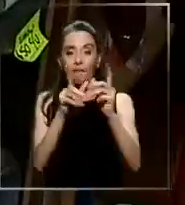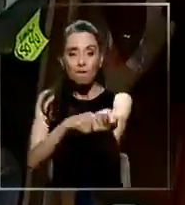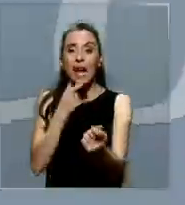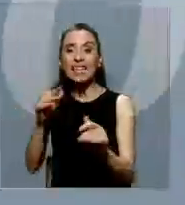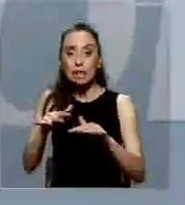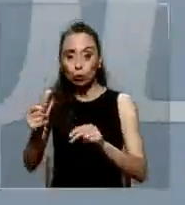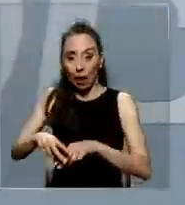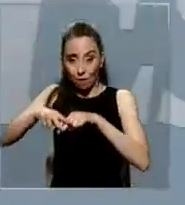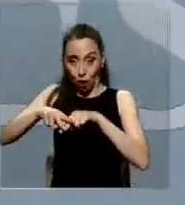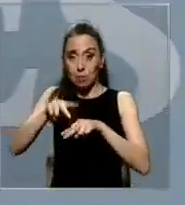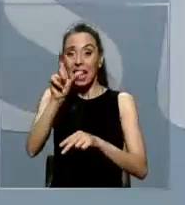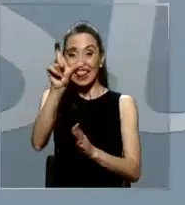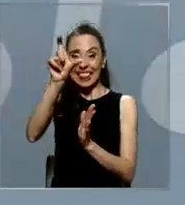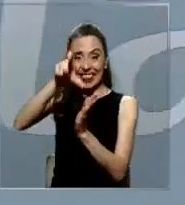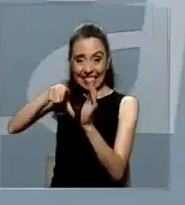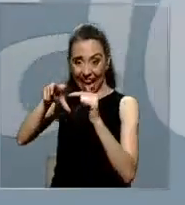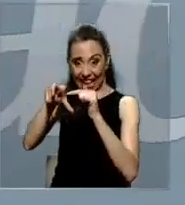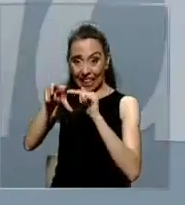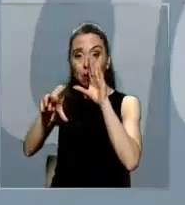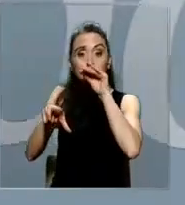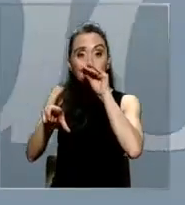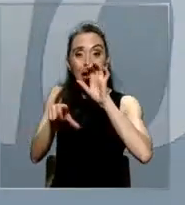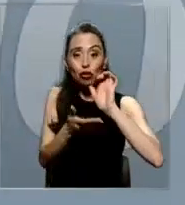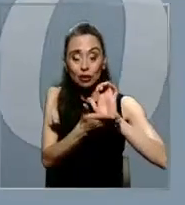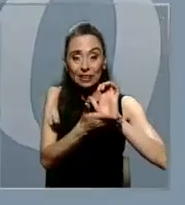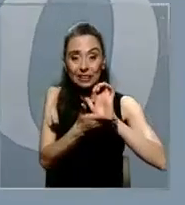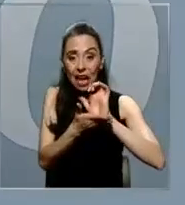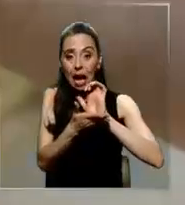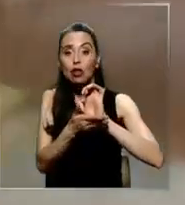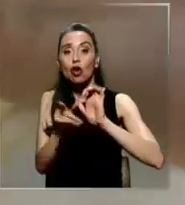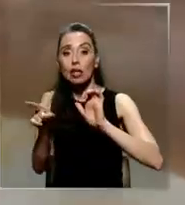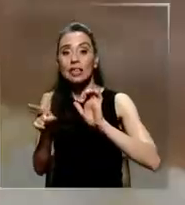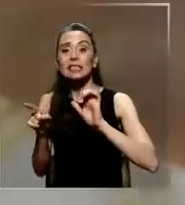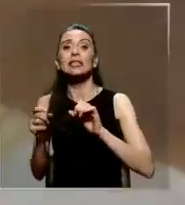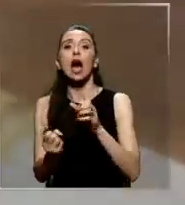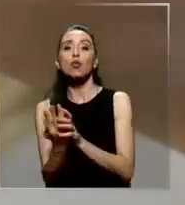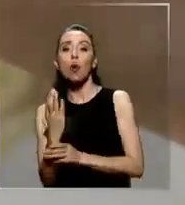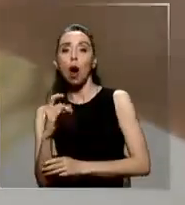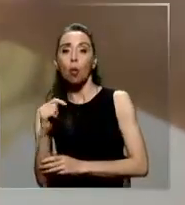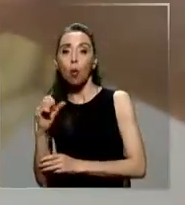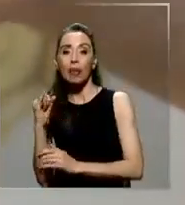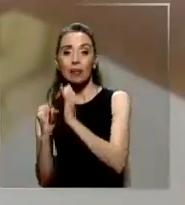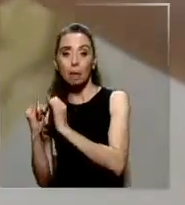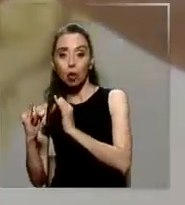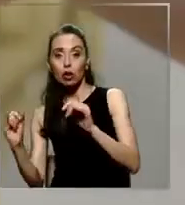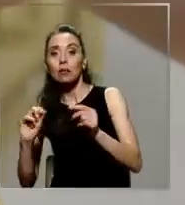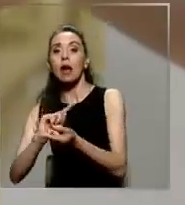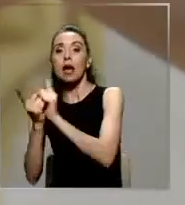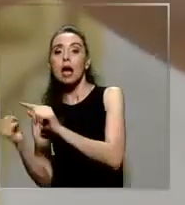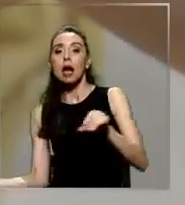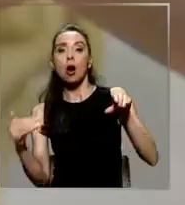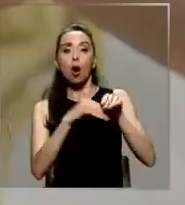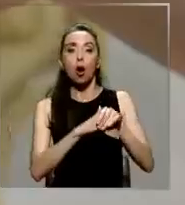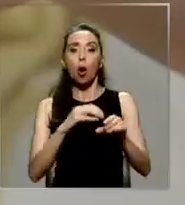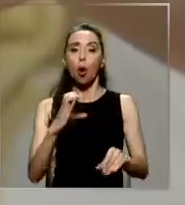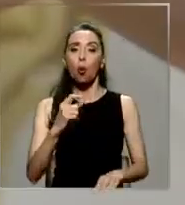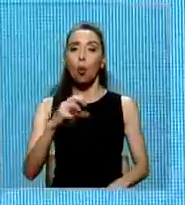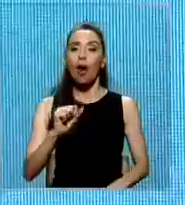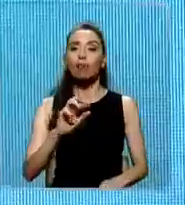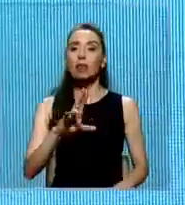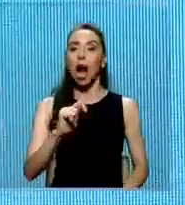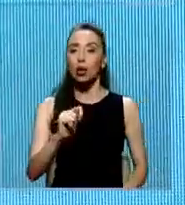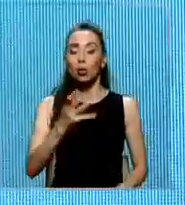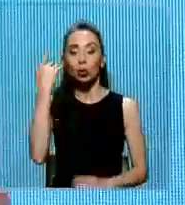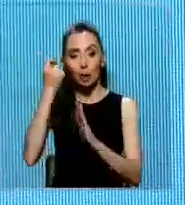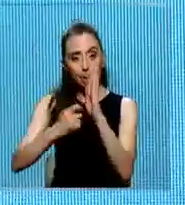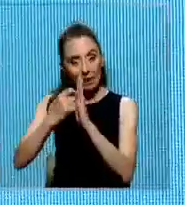este monto desde su tarjeta de Banco Estado, se hace el traspaso de esta nueva cuenta virtual hacia su cuenta RUT. Hace un par de meses que se está